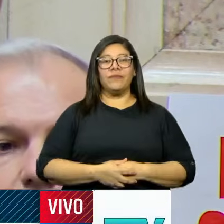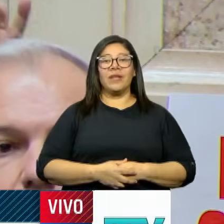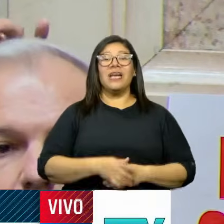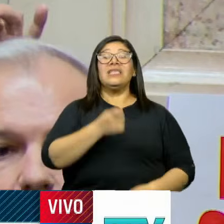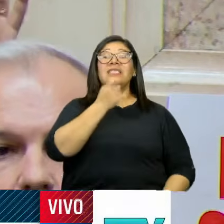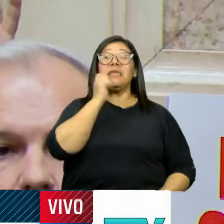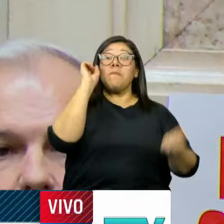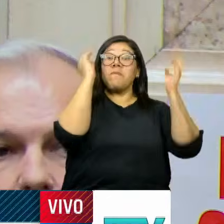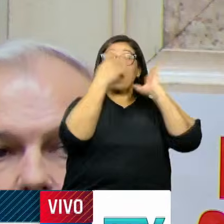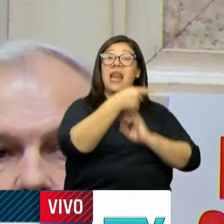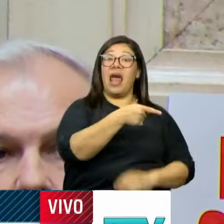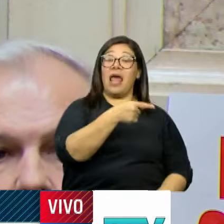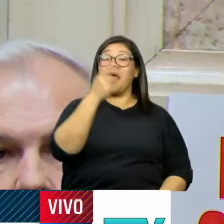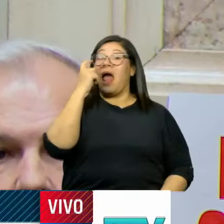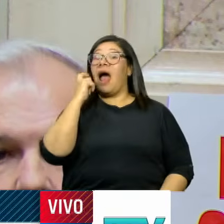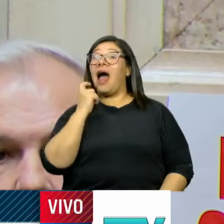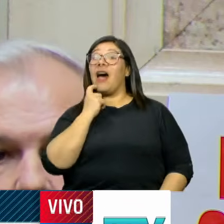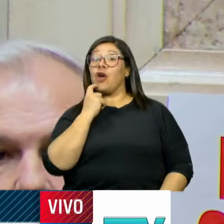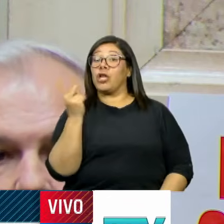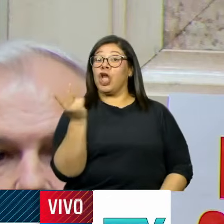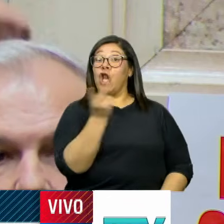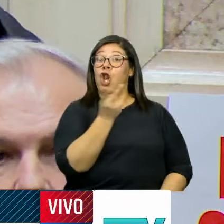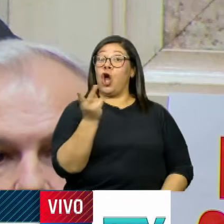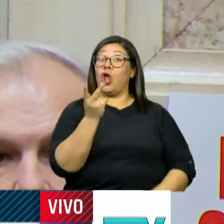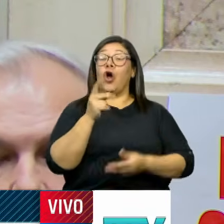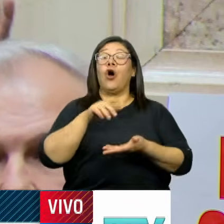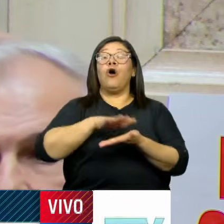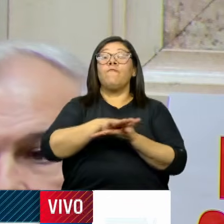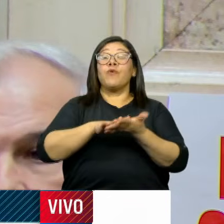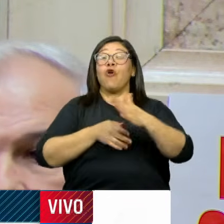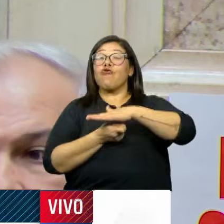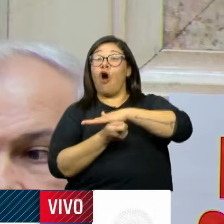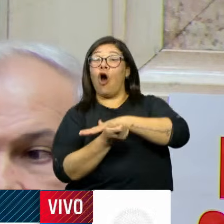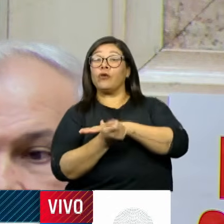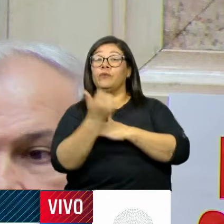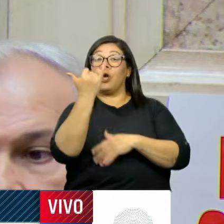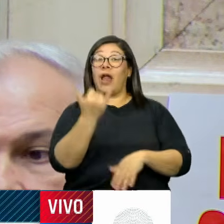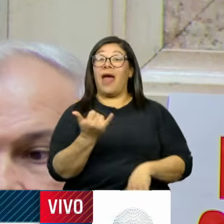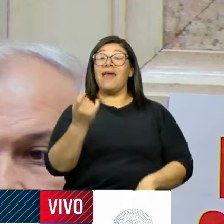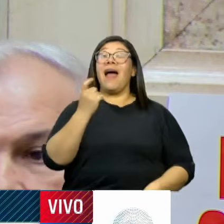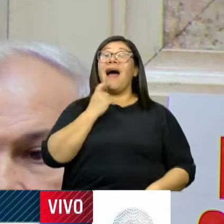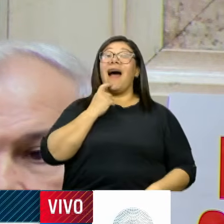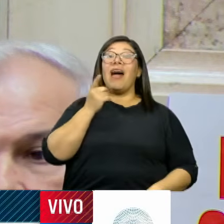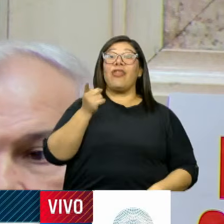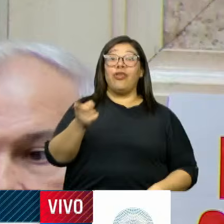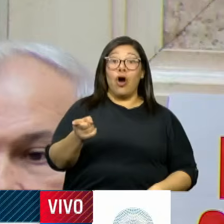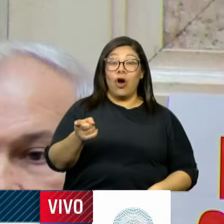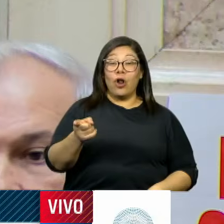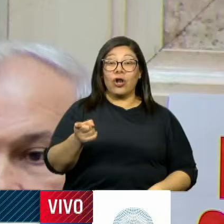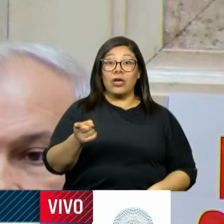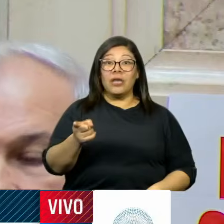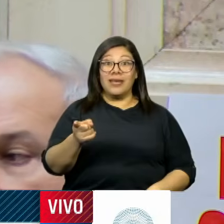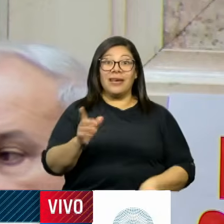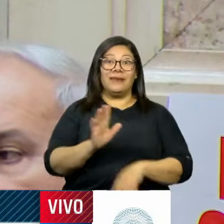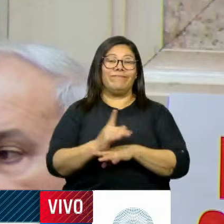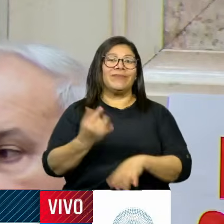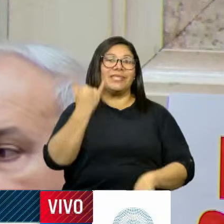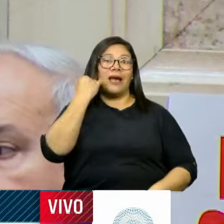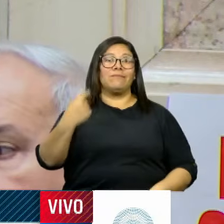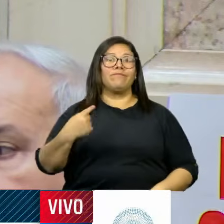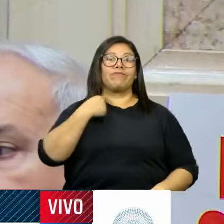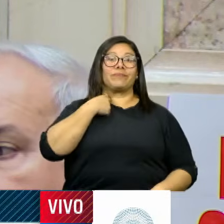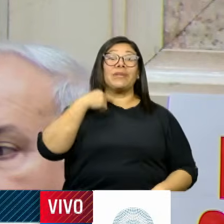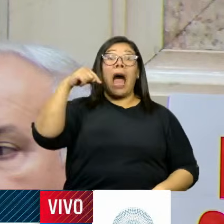la corrupción el 29 de abril, si Adorni ya era un cadáver político, ahora huele mal. Y